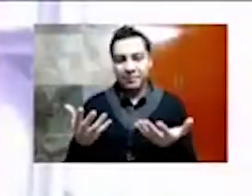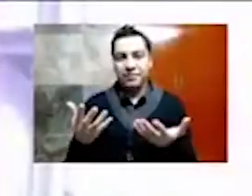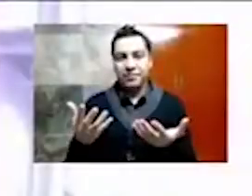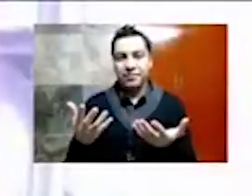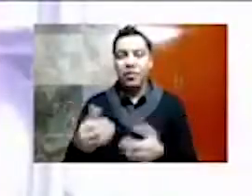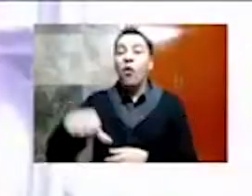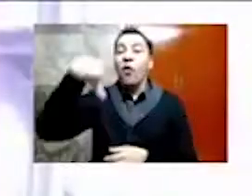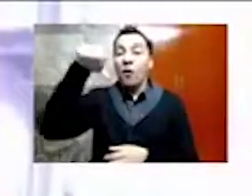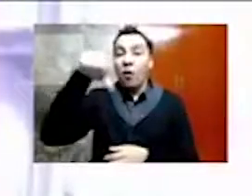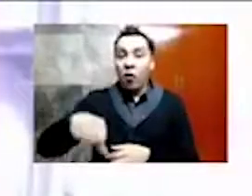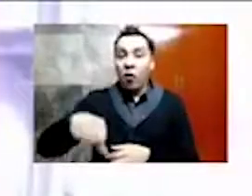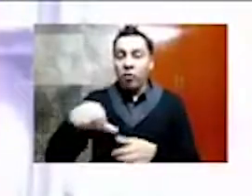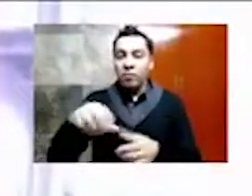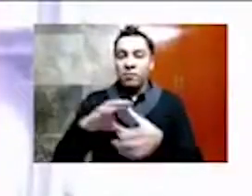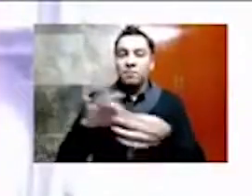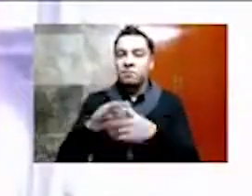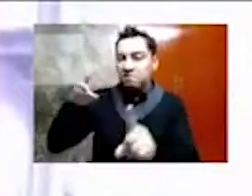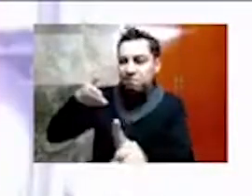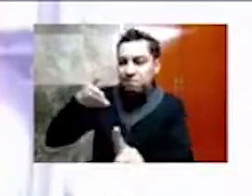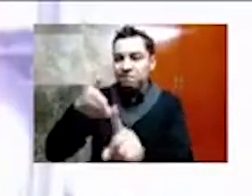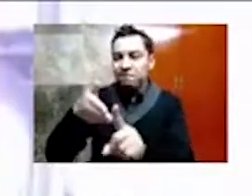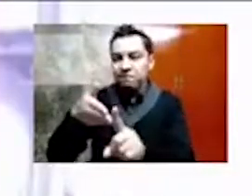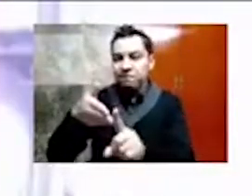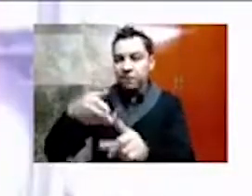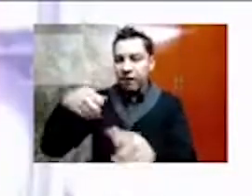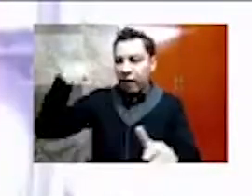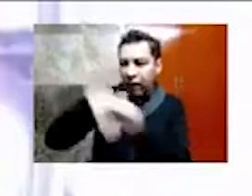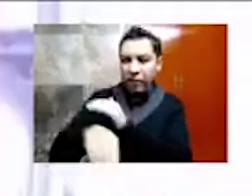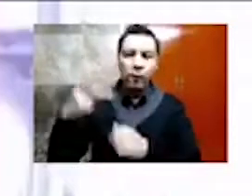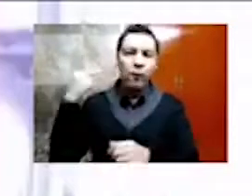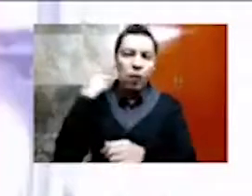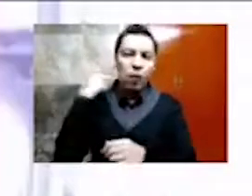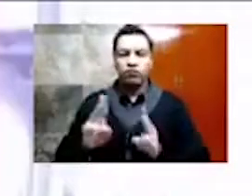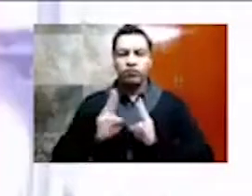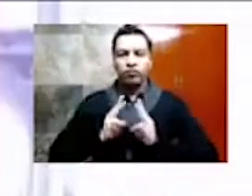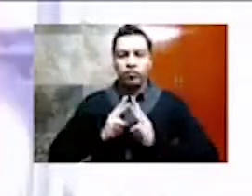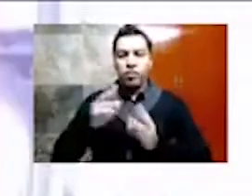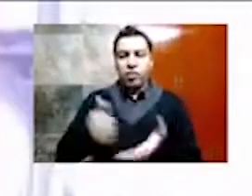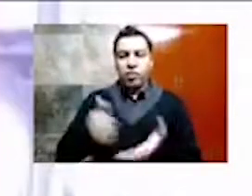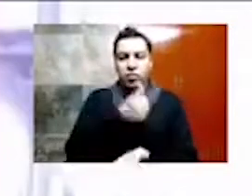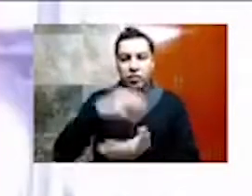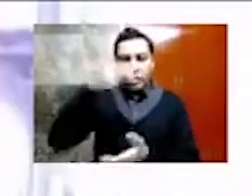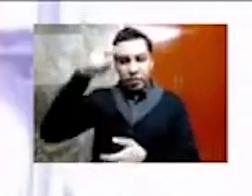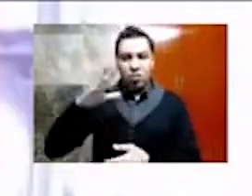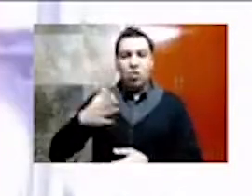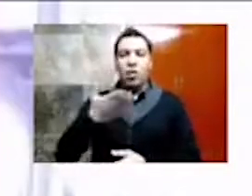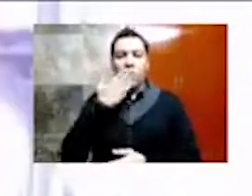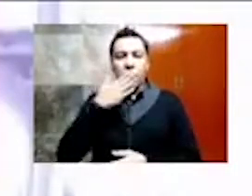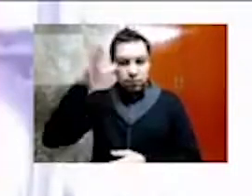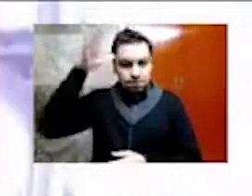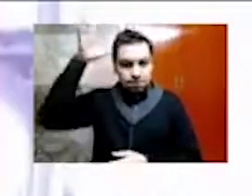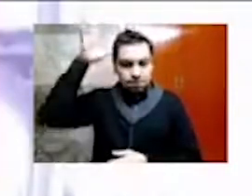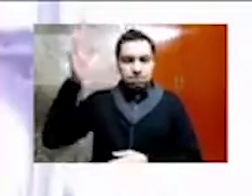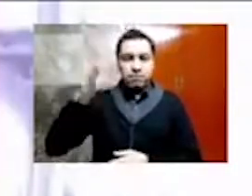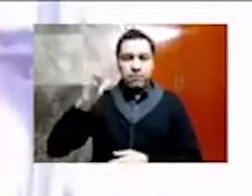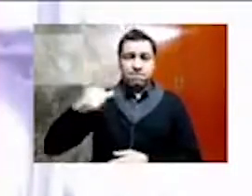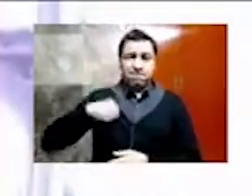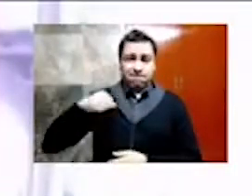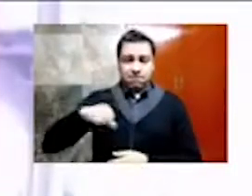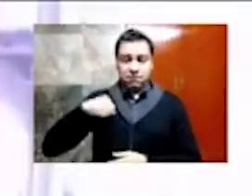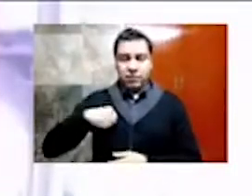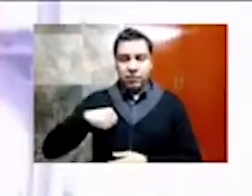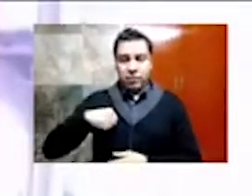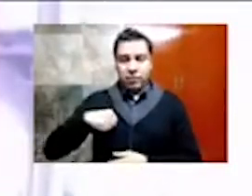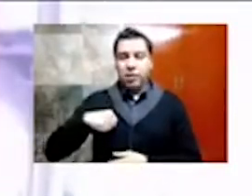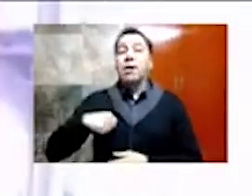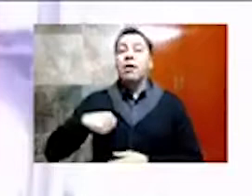no solo de una caída político-militar de México Tenochtitlan, sino hacer un recorrido ahora de la